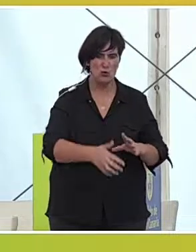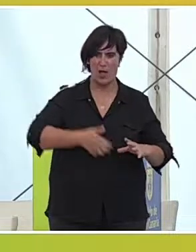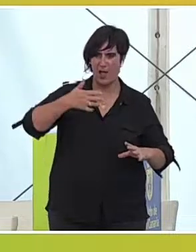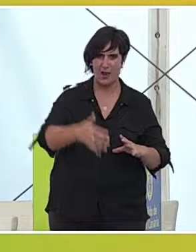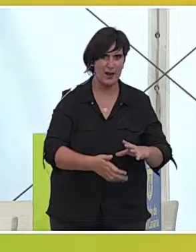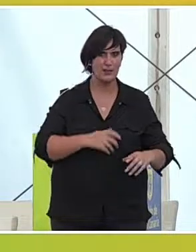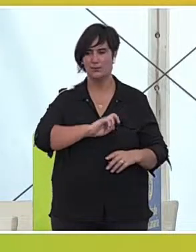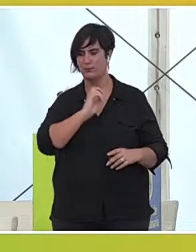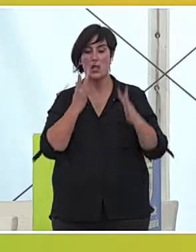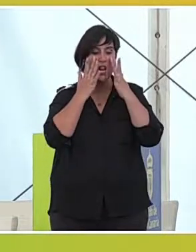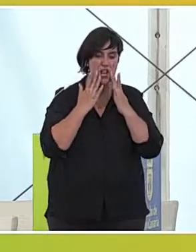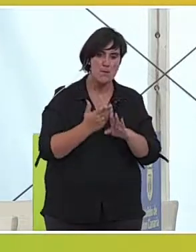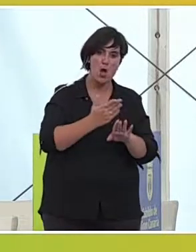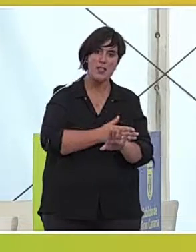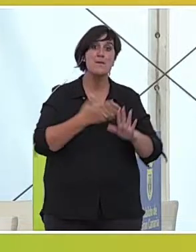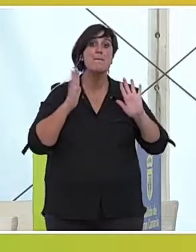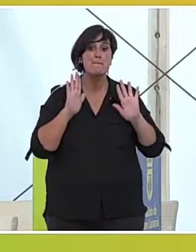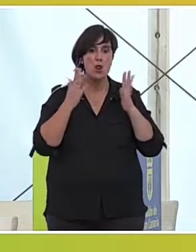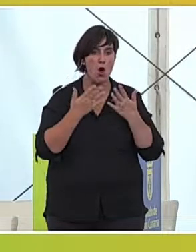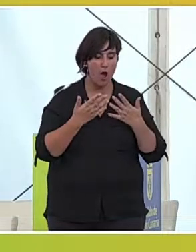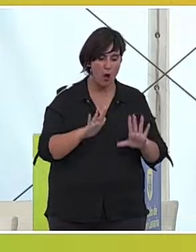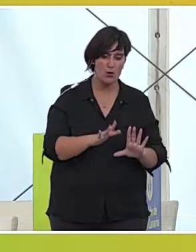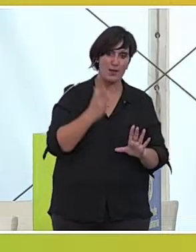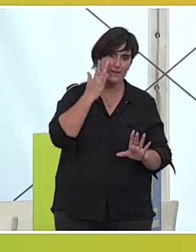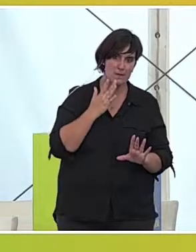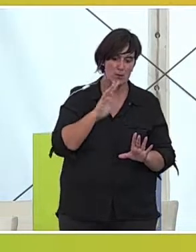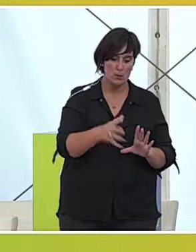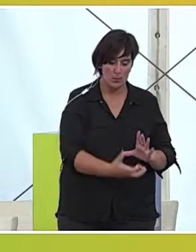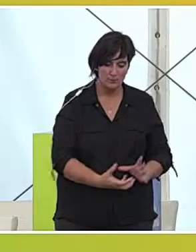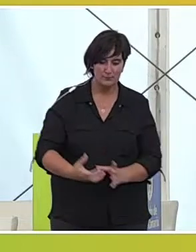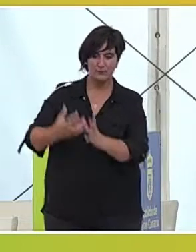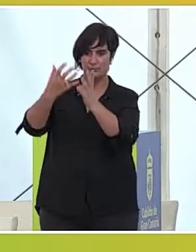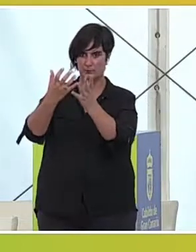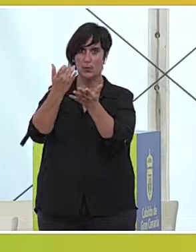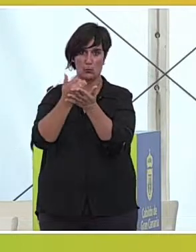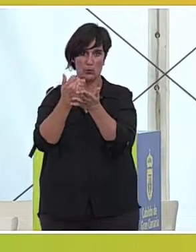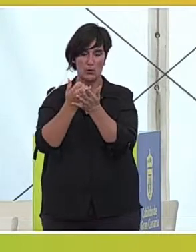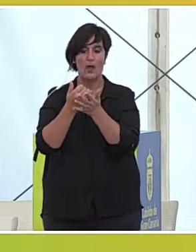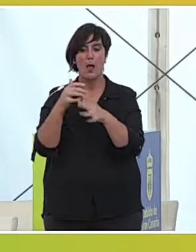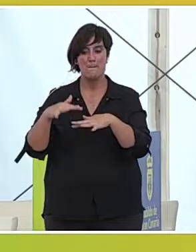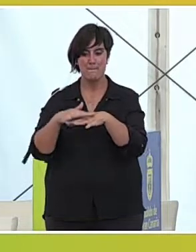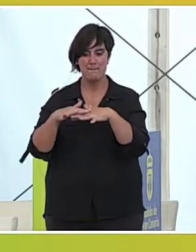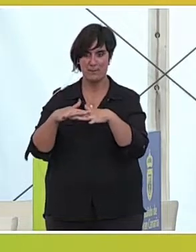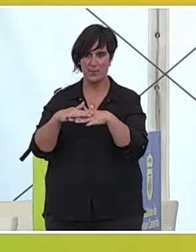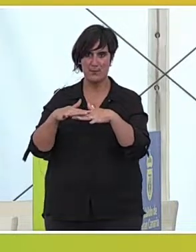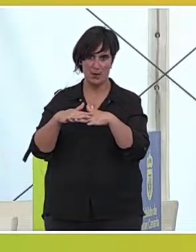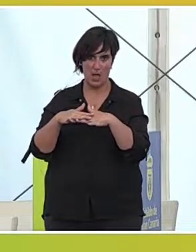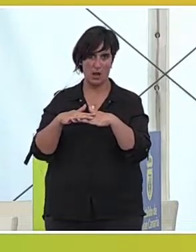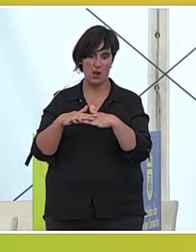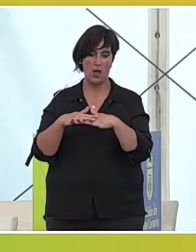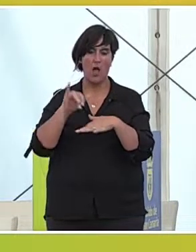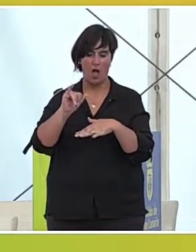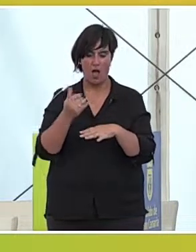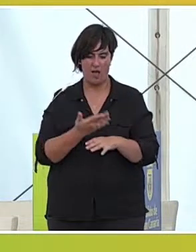a pesar de eso, después, al sacar el prototipo, nos encontramos que las membranas tenían